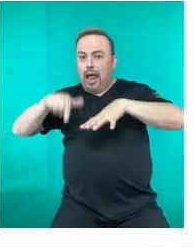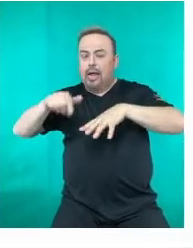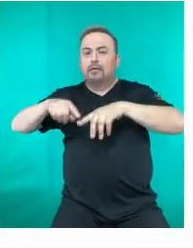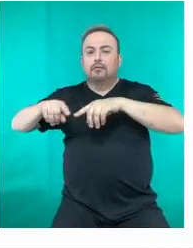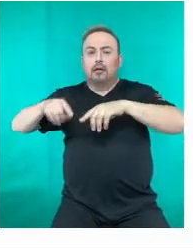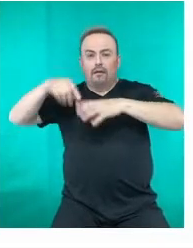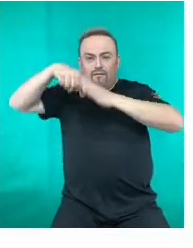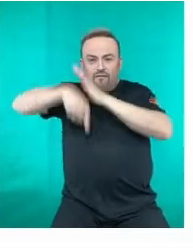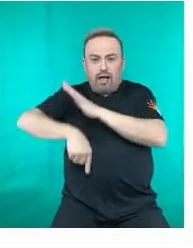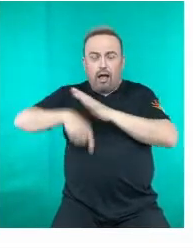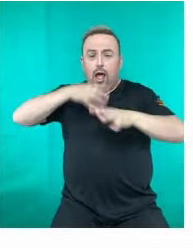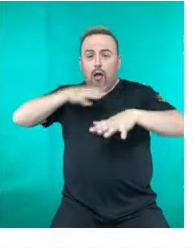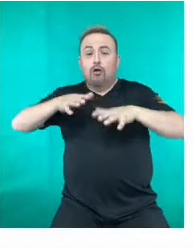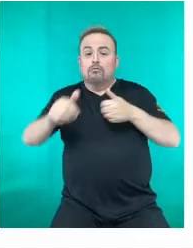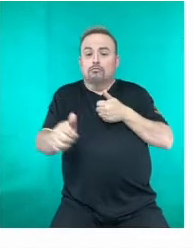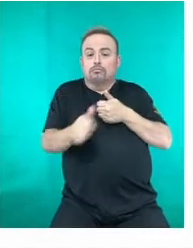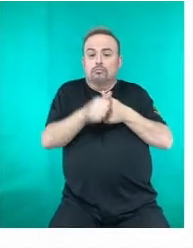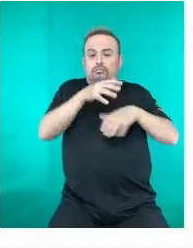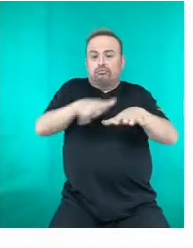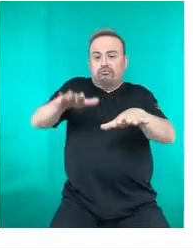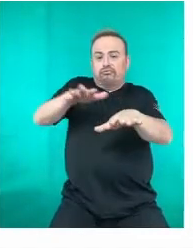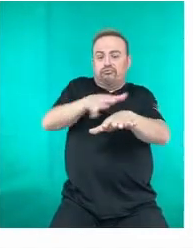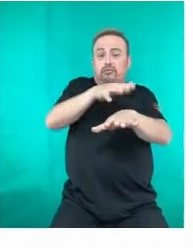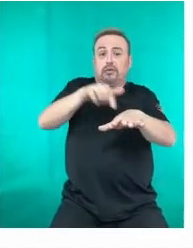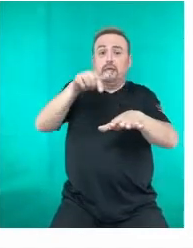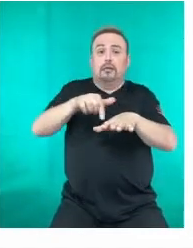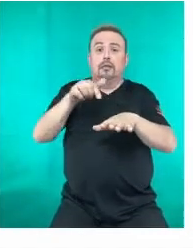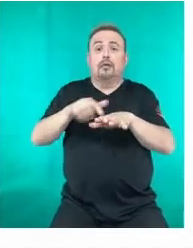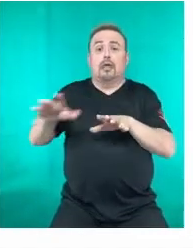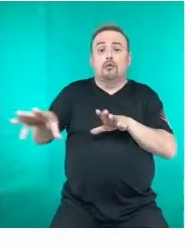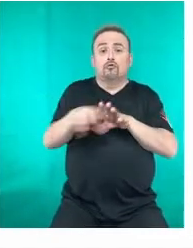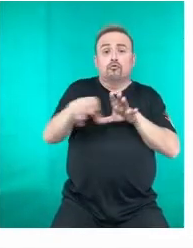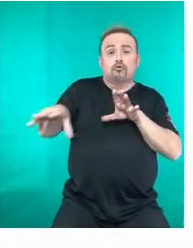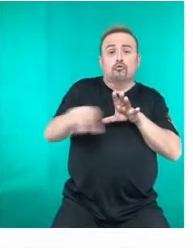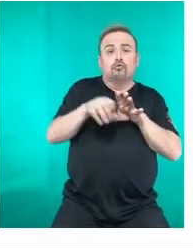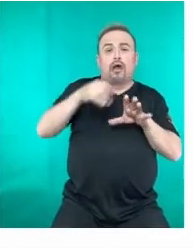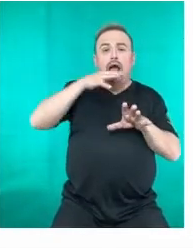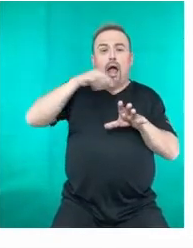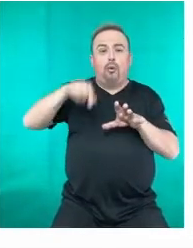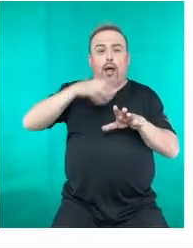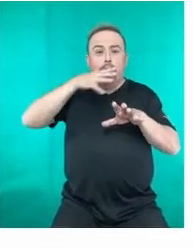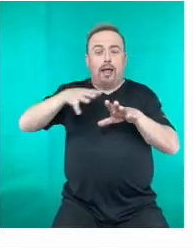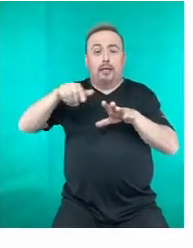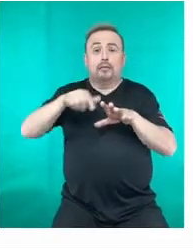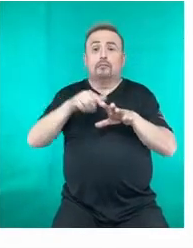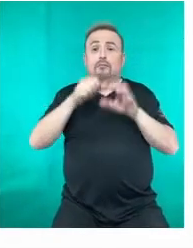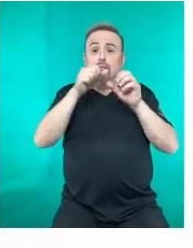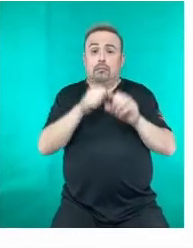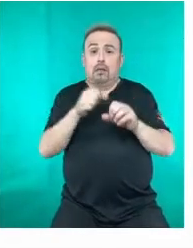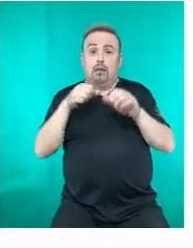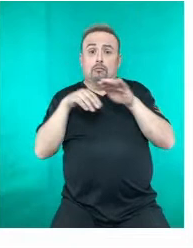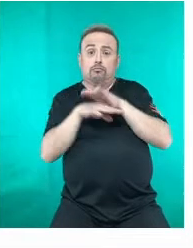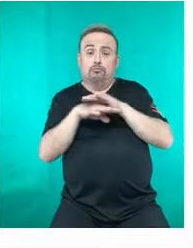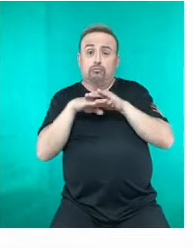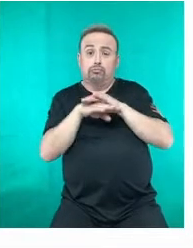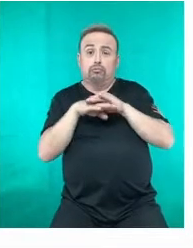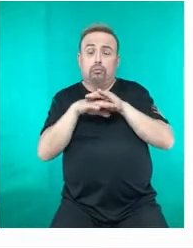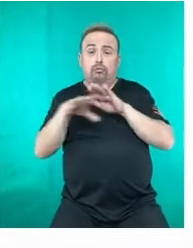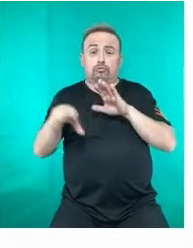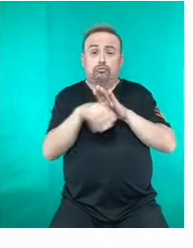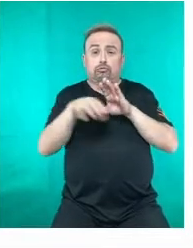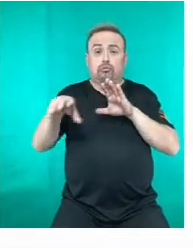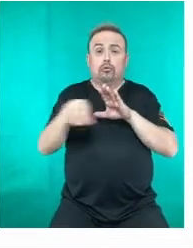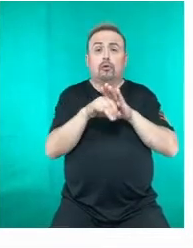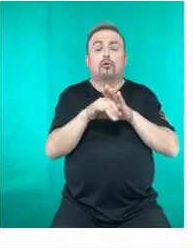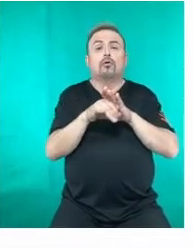mar o en la costa. Básicamente es la captación del agua de mar, que puede estar, para no